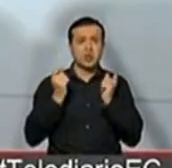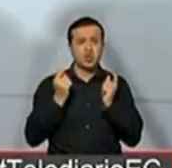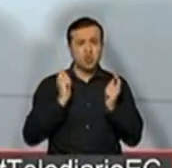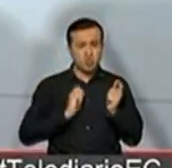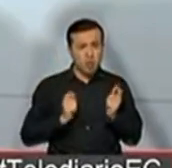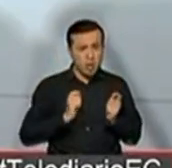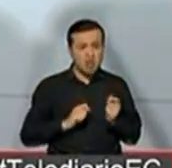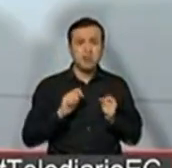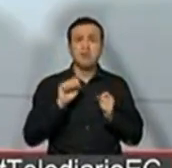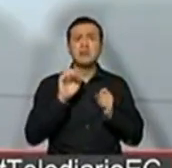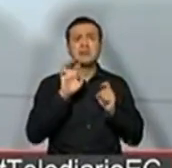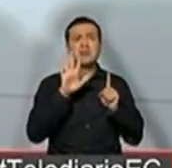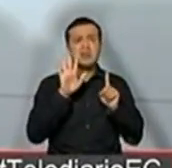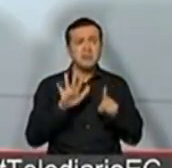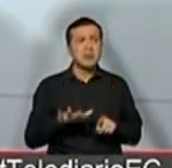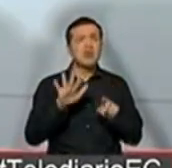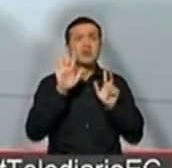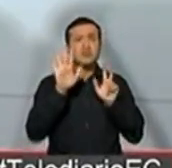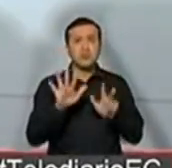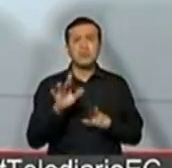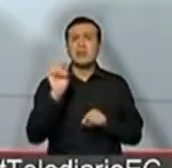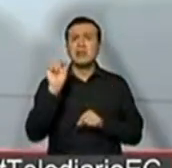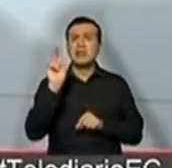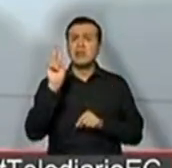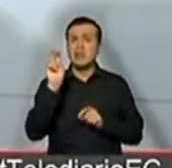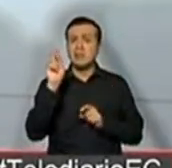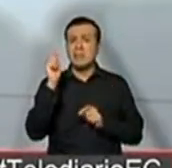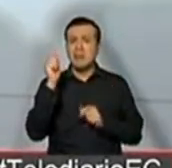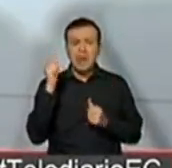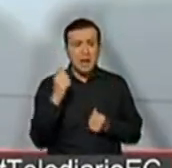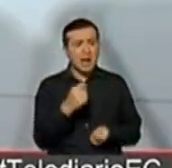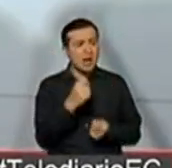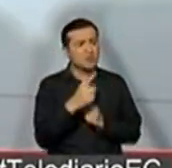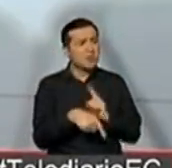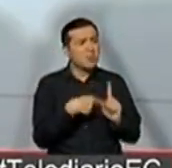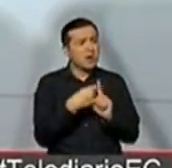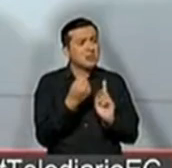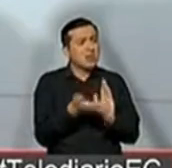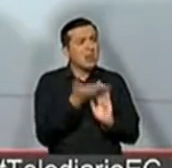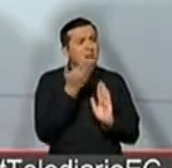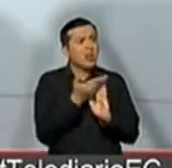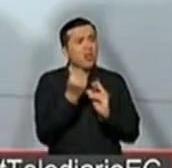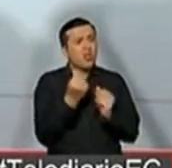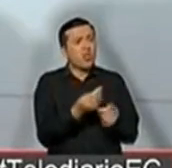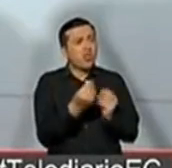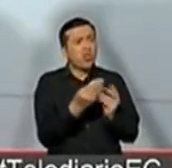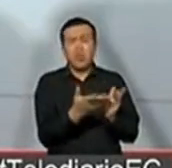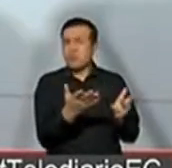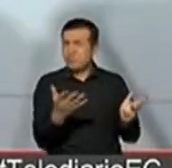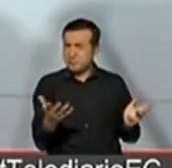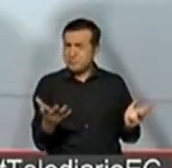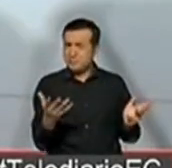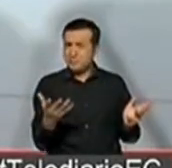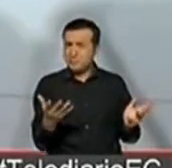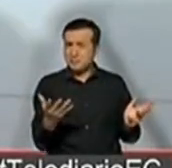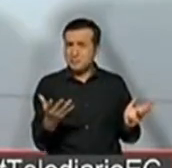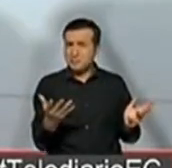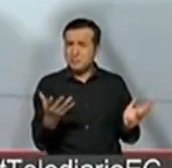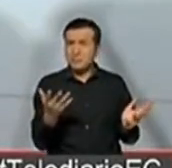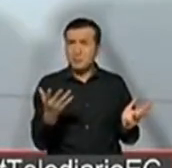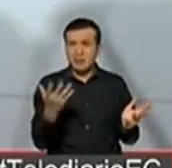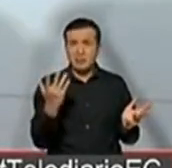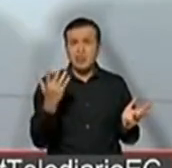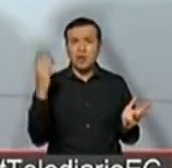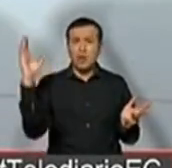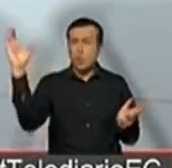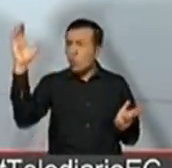unos 6 o 7 mil millones en gasto complementario para la burocracia. Este es un país, y quizás